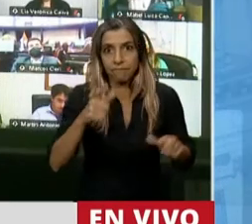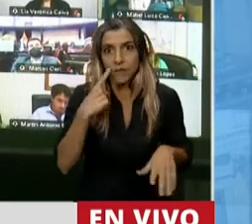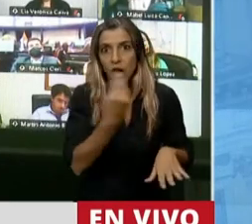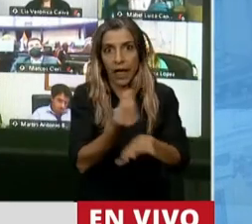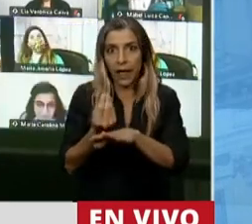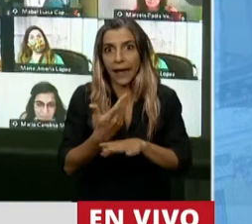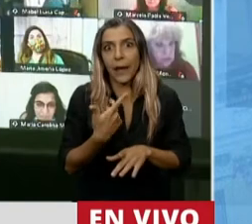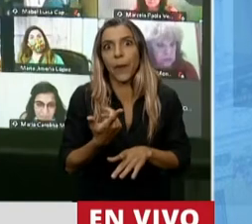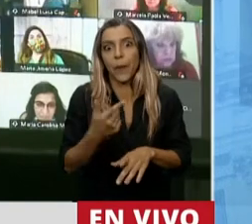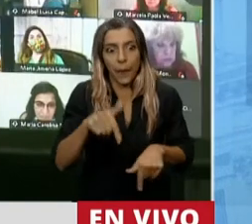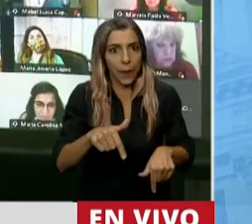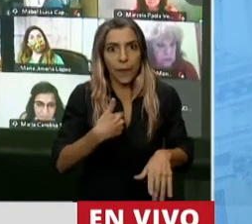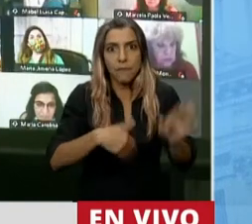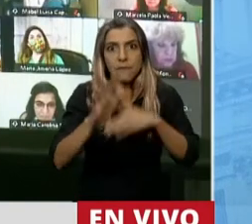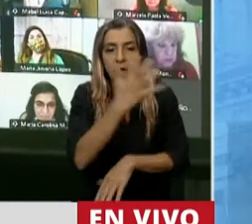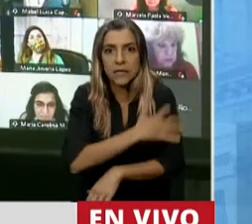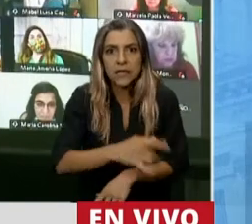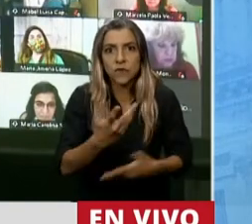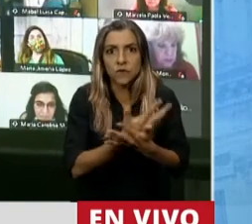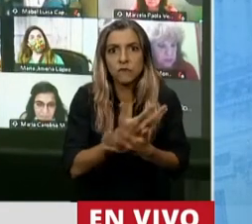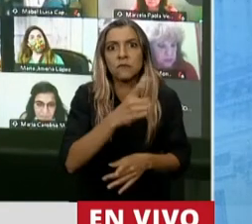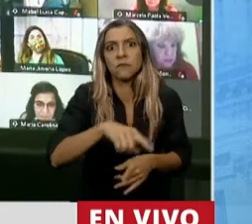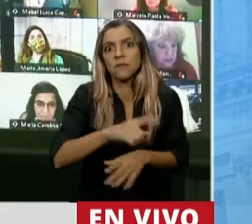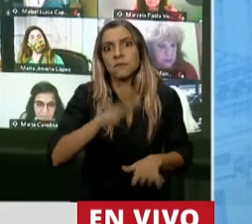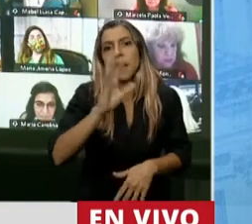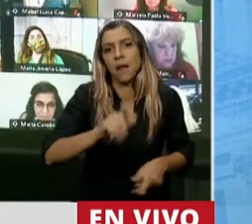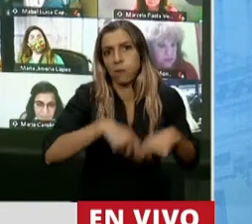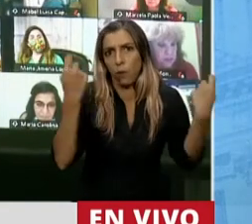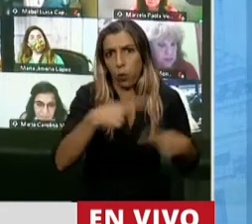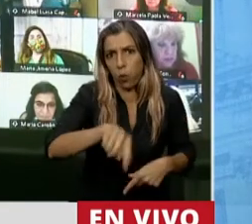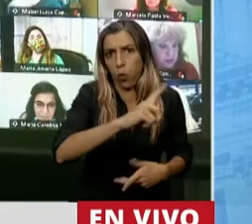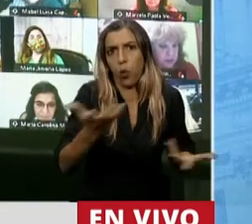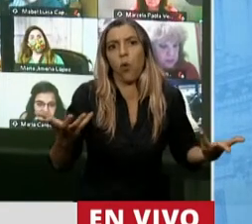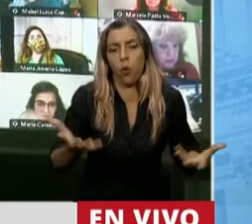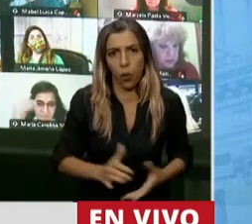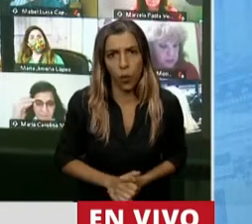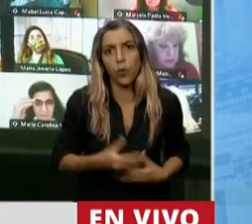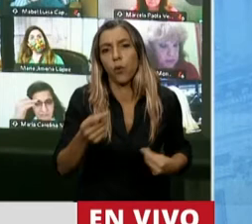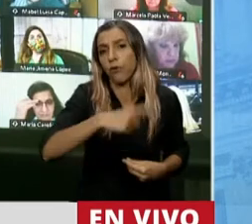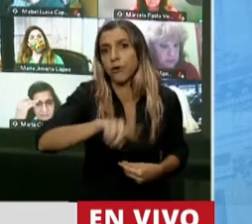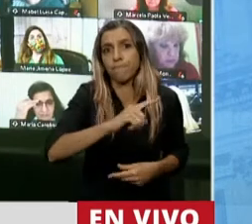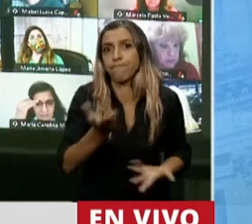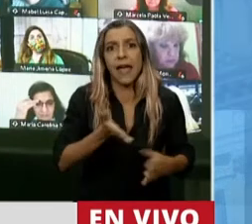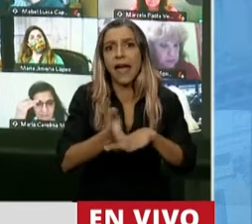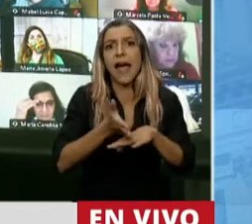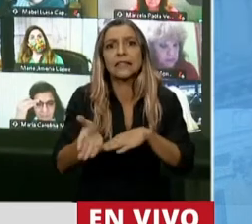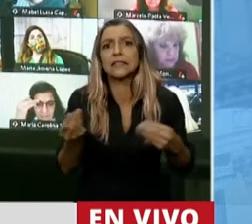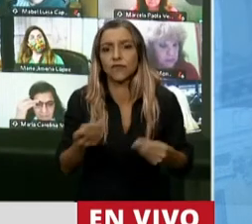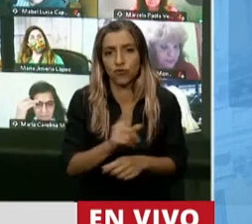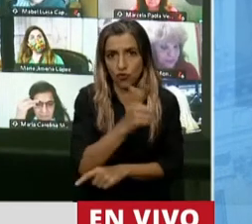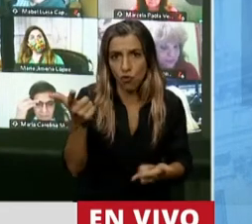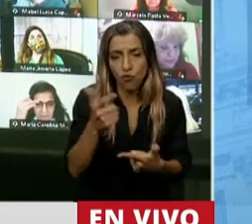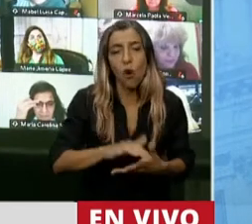en situación de mayor vulnerabilidad y que obviamente tienen menor posibilidad de acceder a medios para